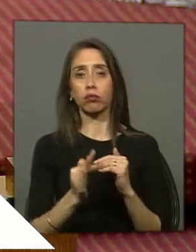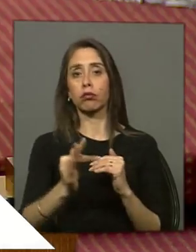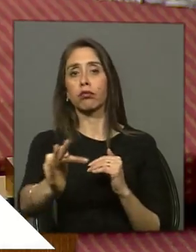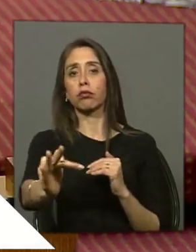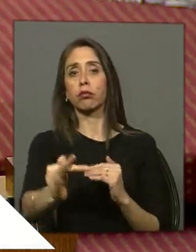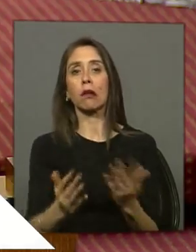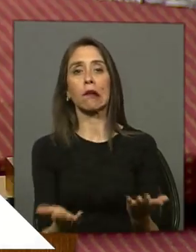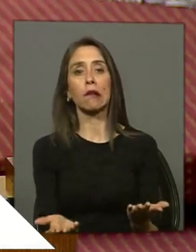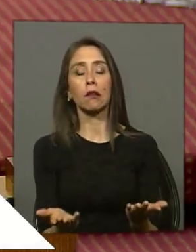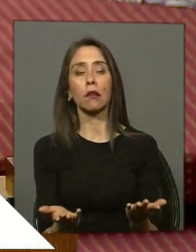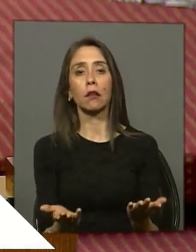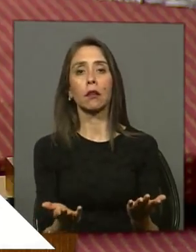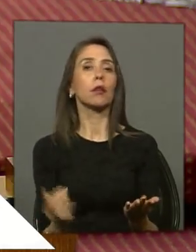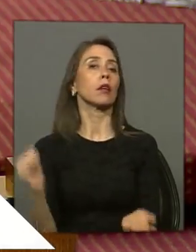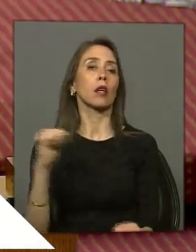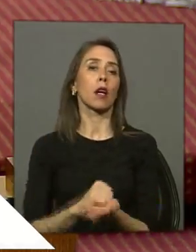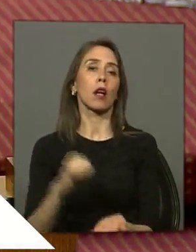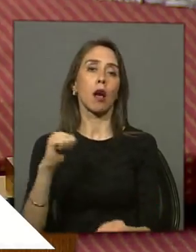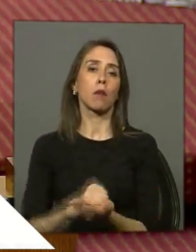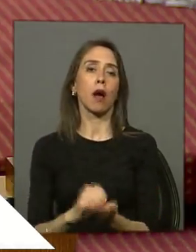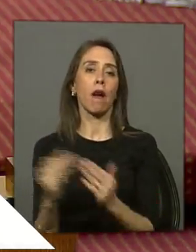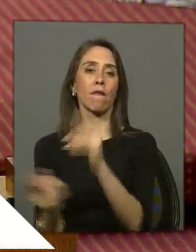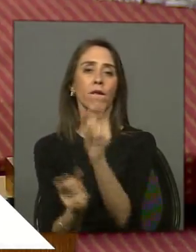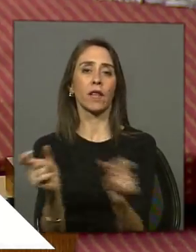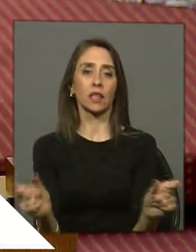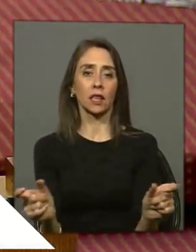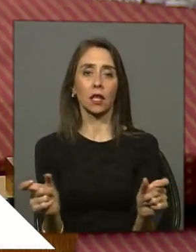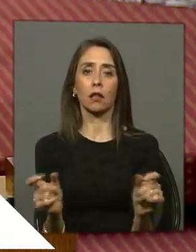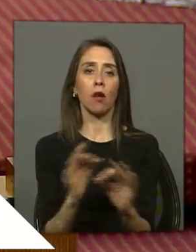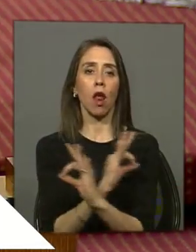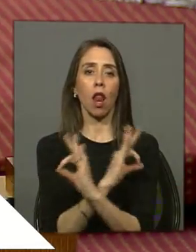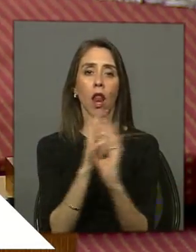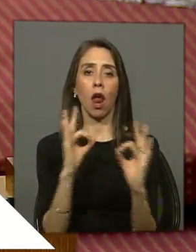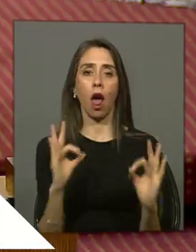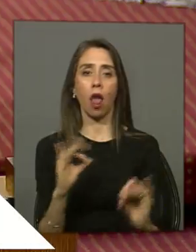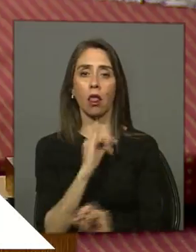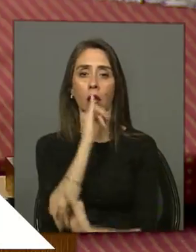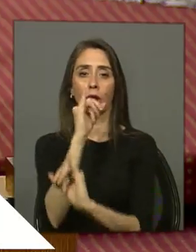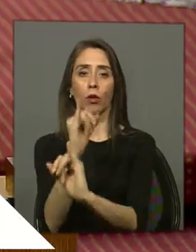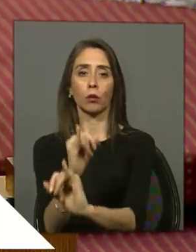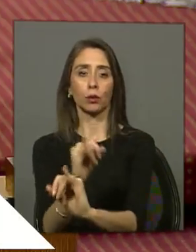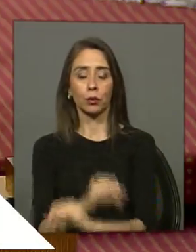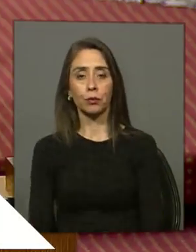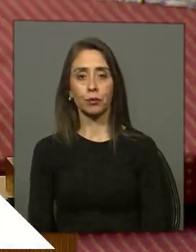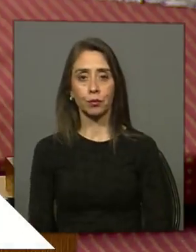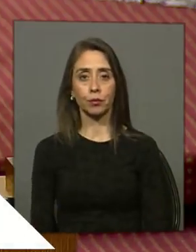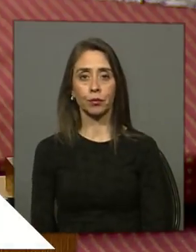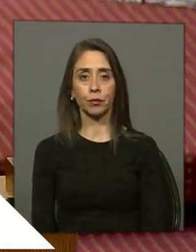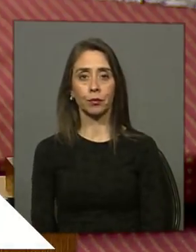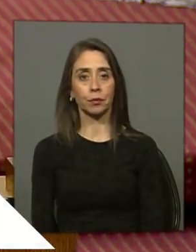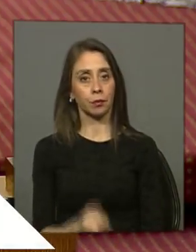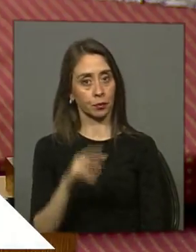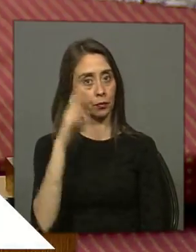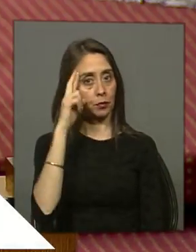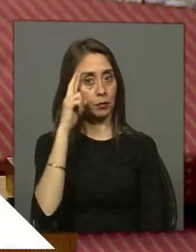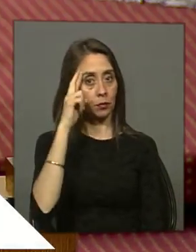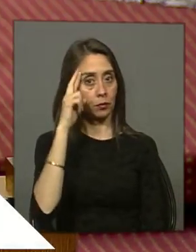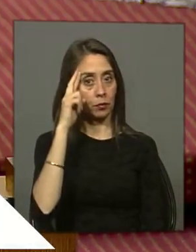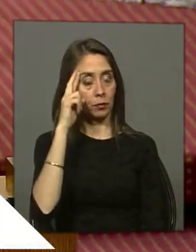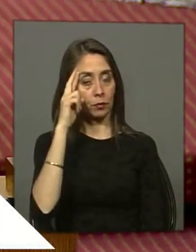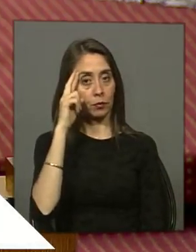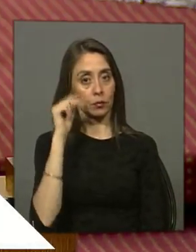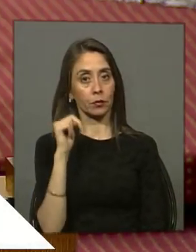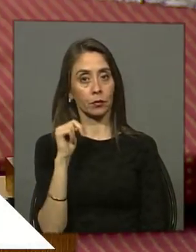la cual se han quejado los vecinos no se les ha informado nada de claro me permito recordar que